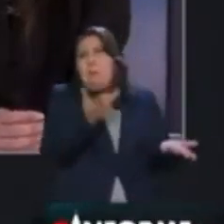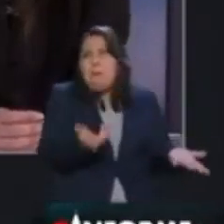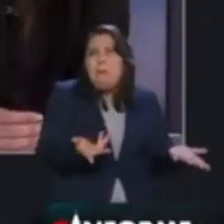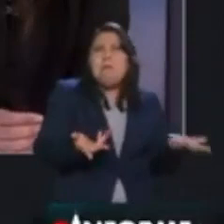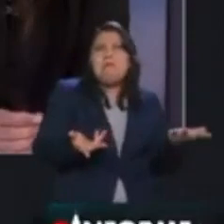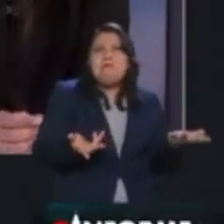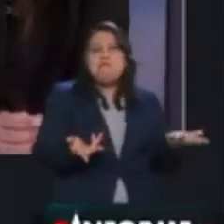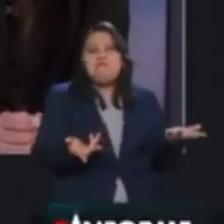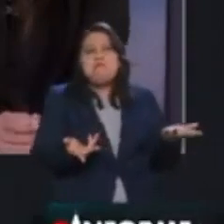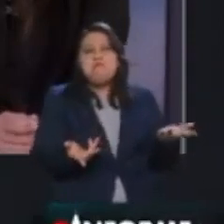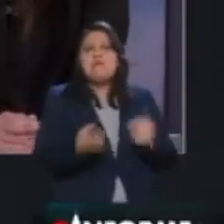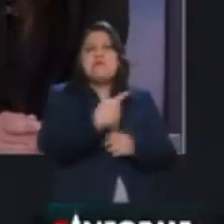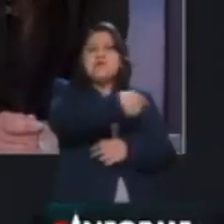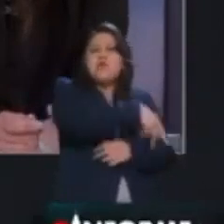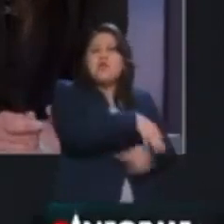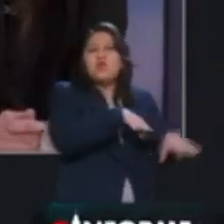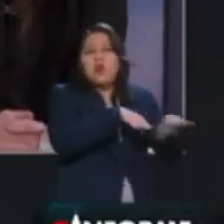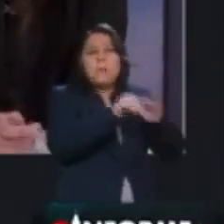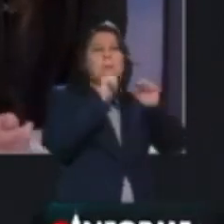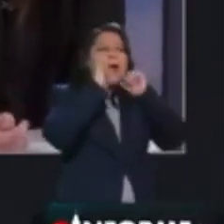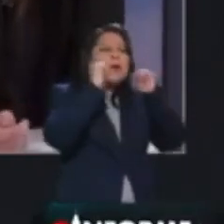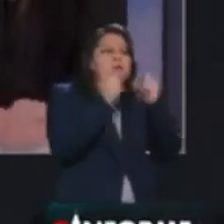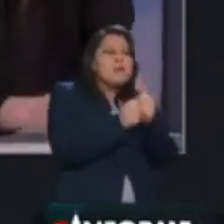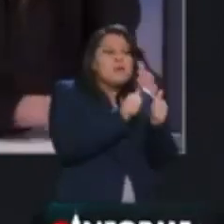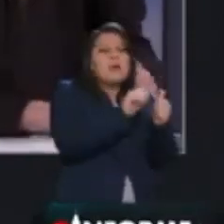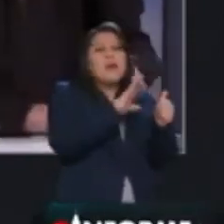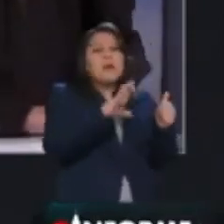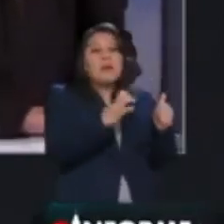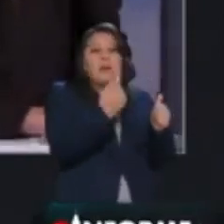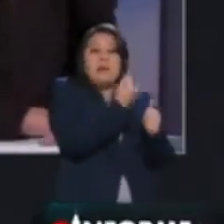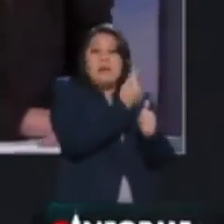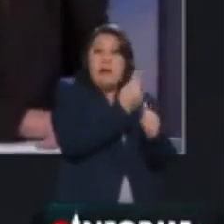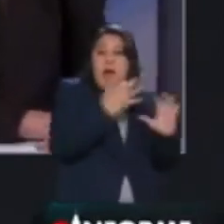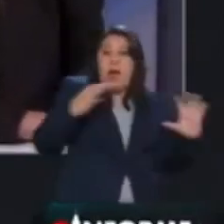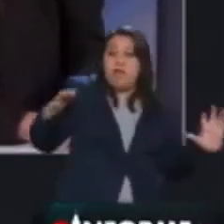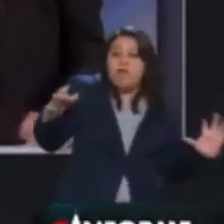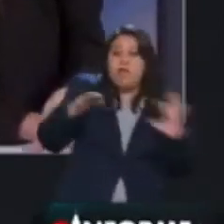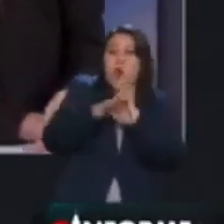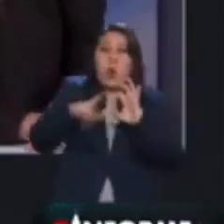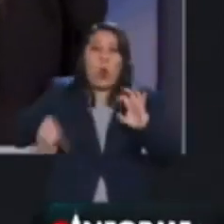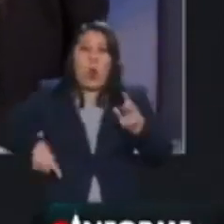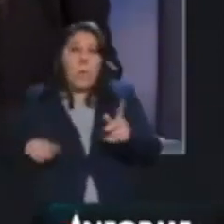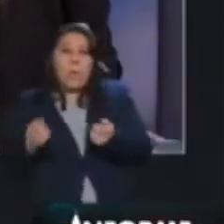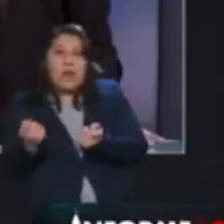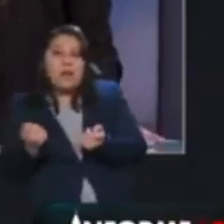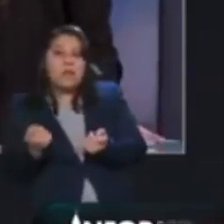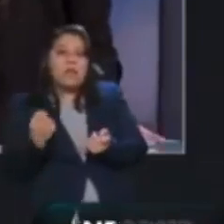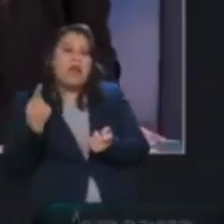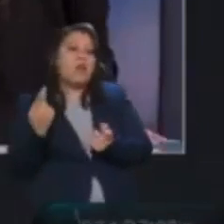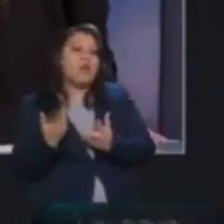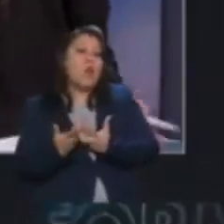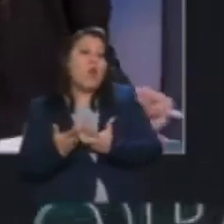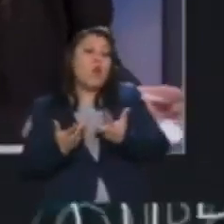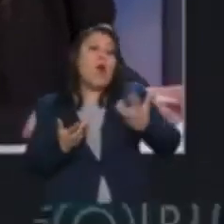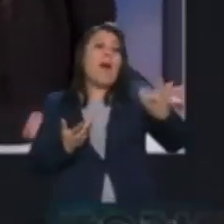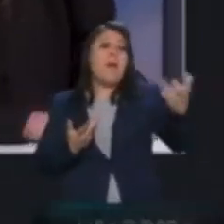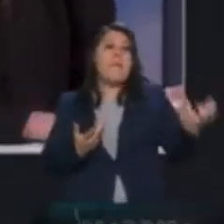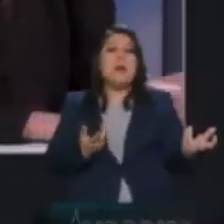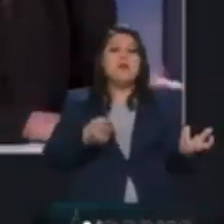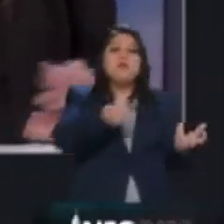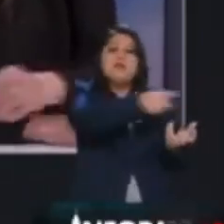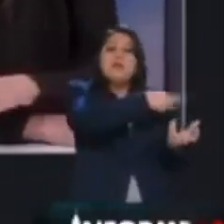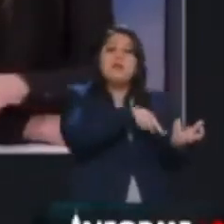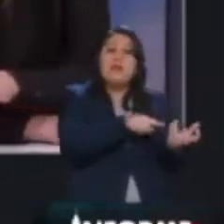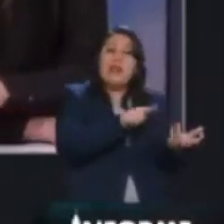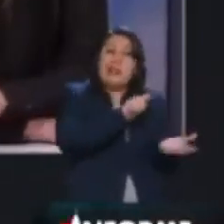algo, funciones pues a una asociación civil que deberían ser parte del Estado, y entonces pues está en este lindero ahí en el limbo de que pues no sabes